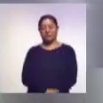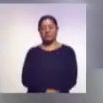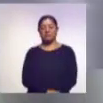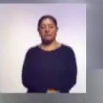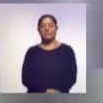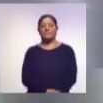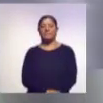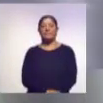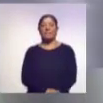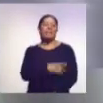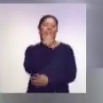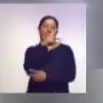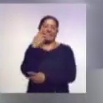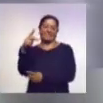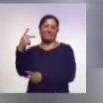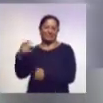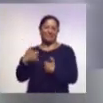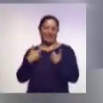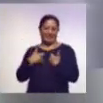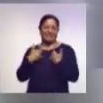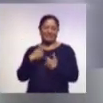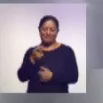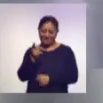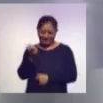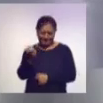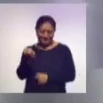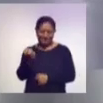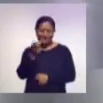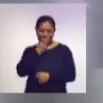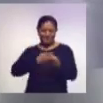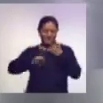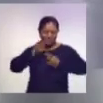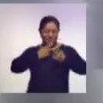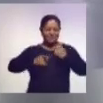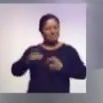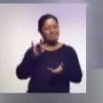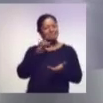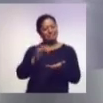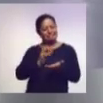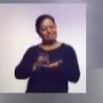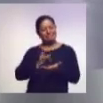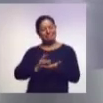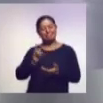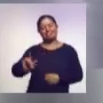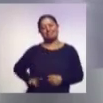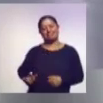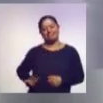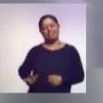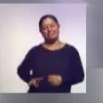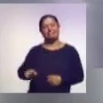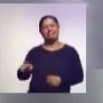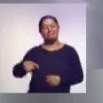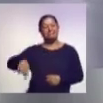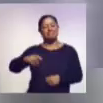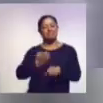Y son los propios beneficiarios y estos jóvenes quienes agradecen el apoyo otorgado por el gobierno del estado